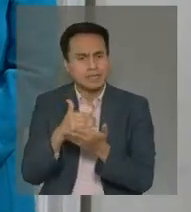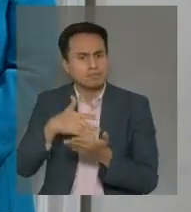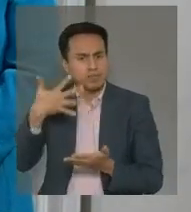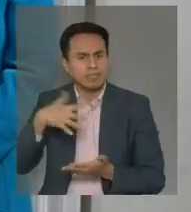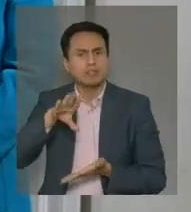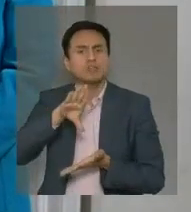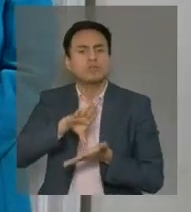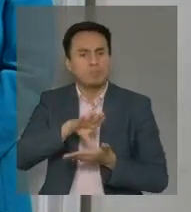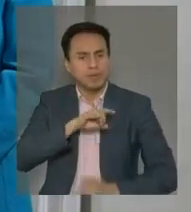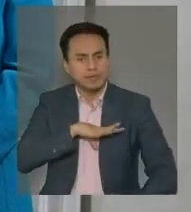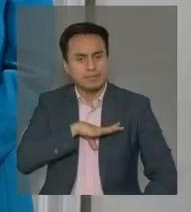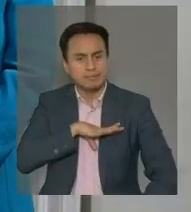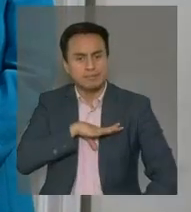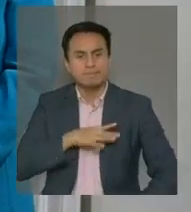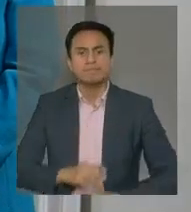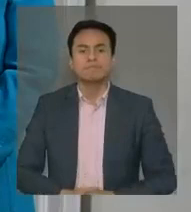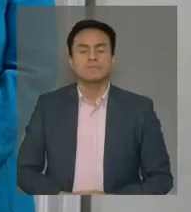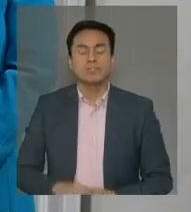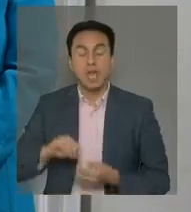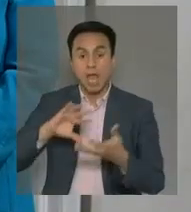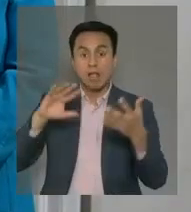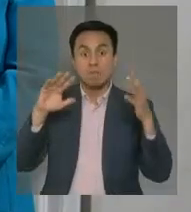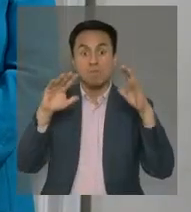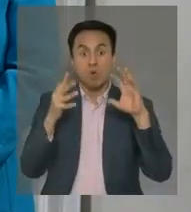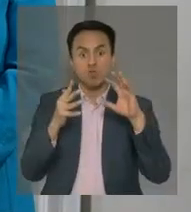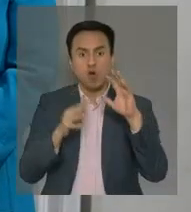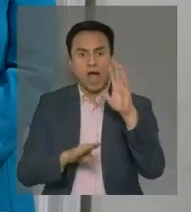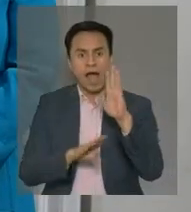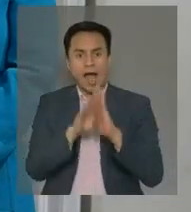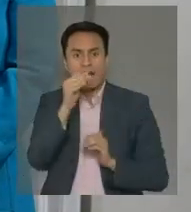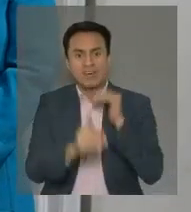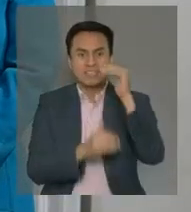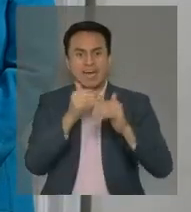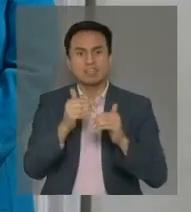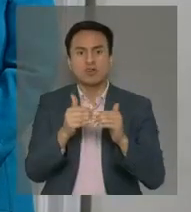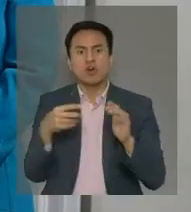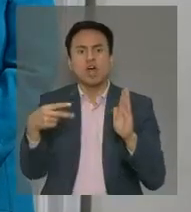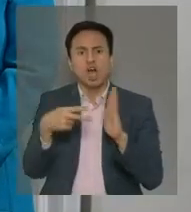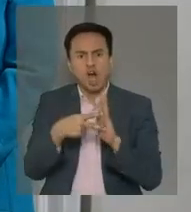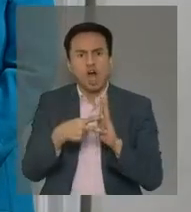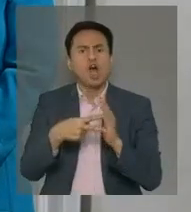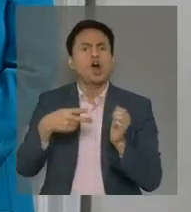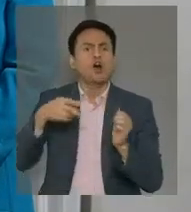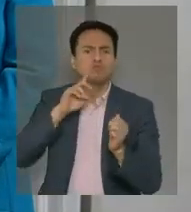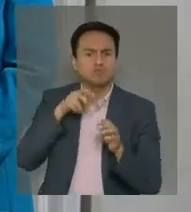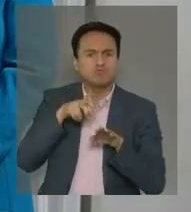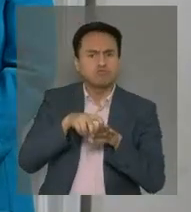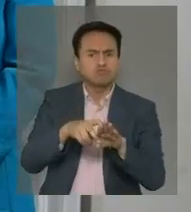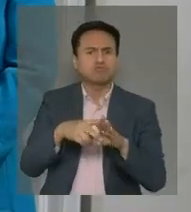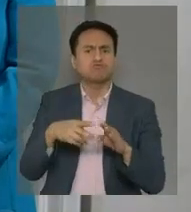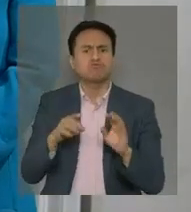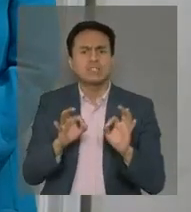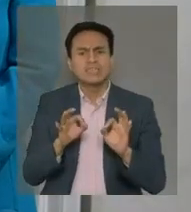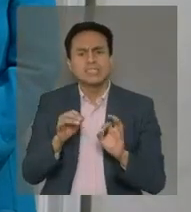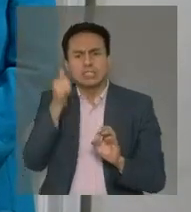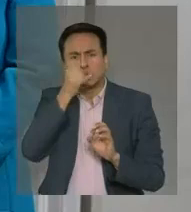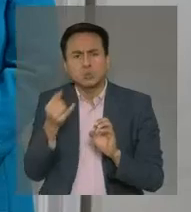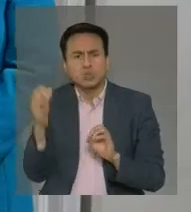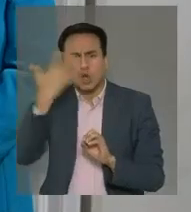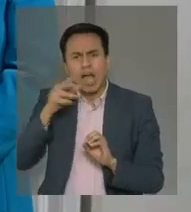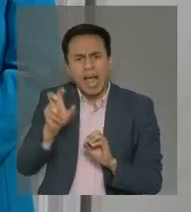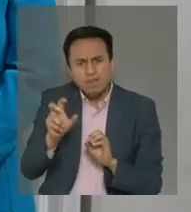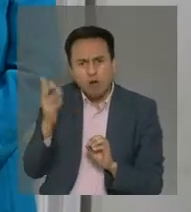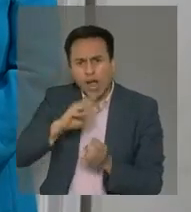nuestro país cuando el mundo está avanzando hacia la electromovilidad y a la descarbonización con